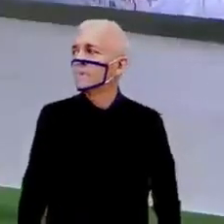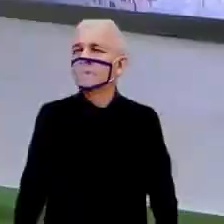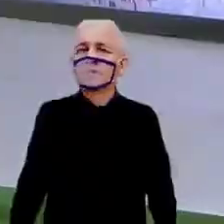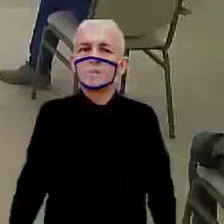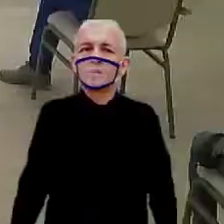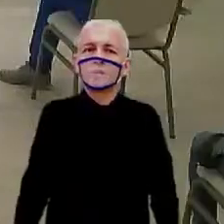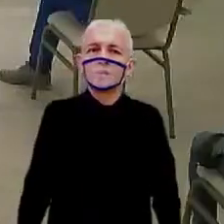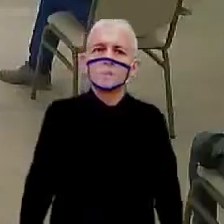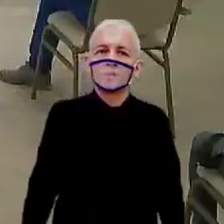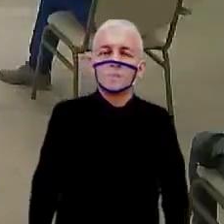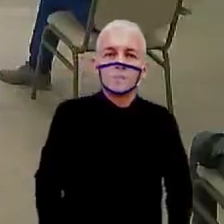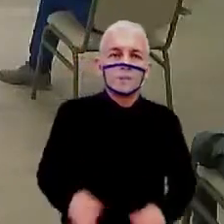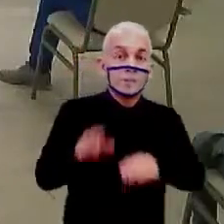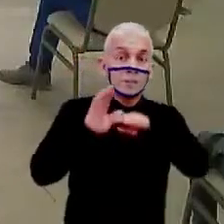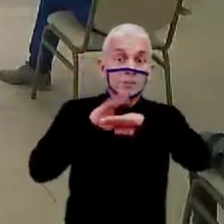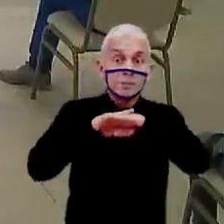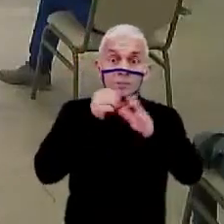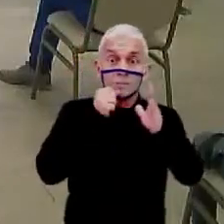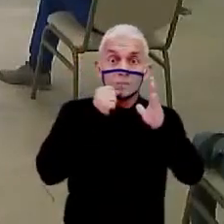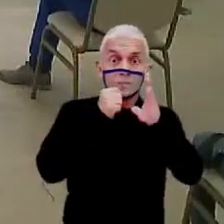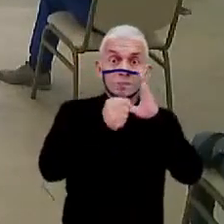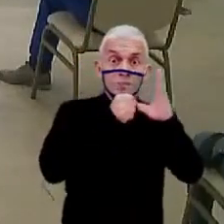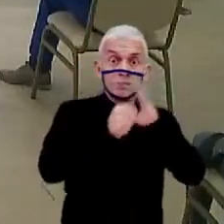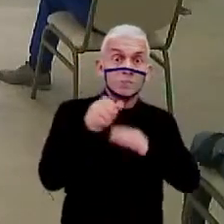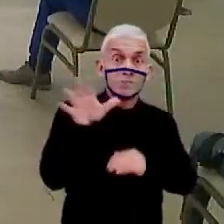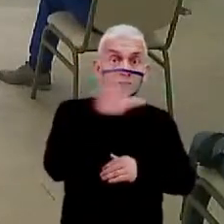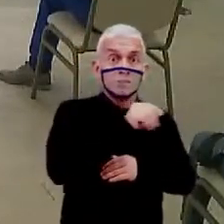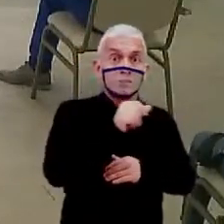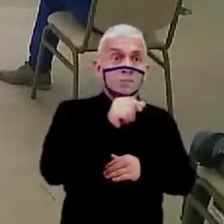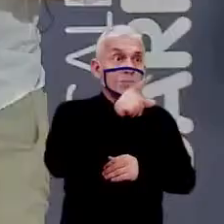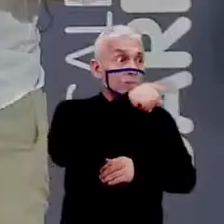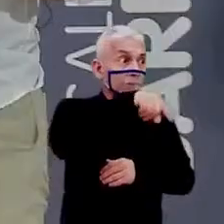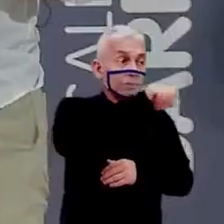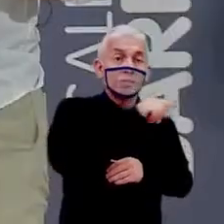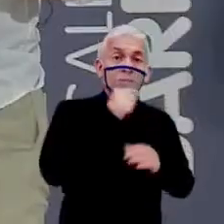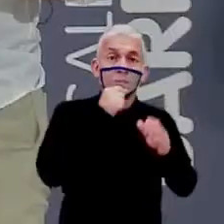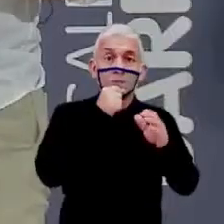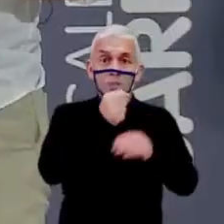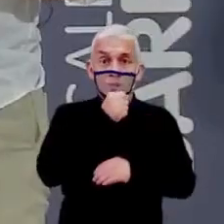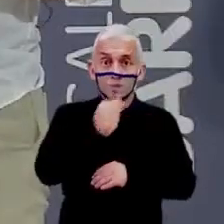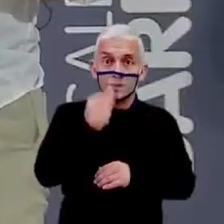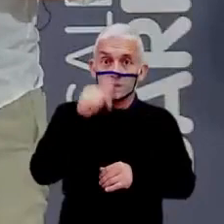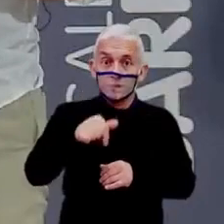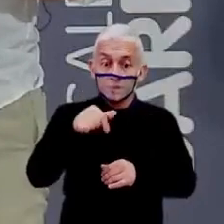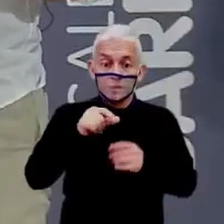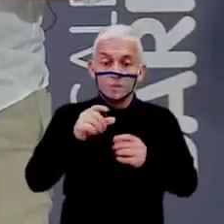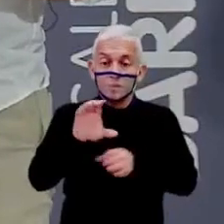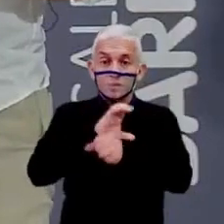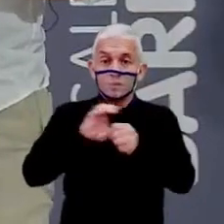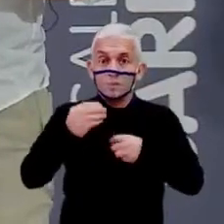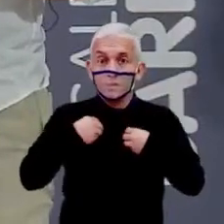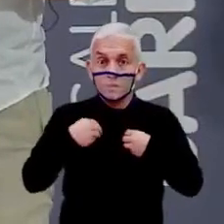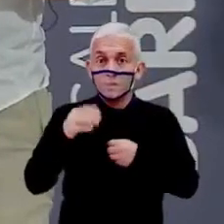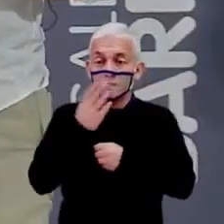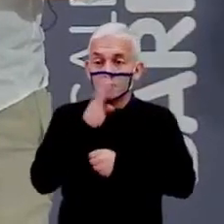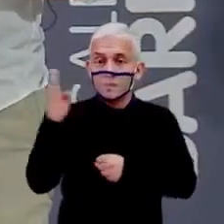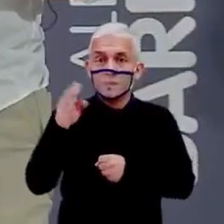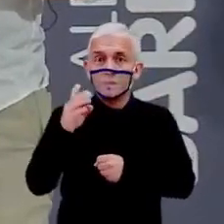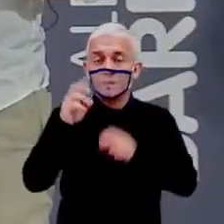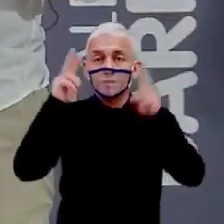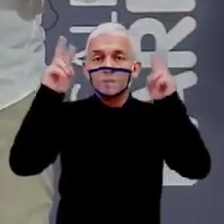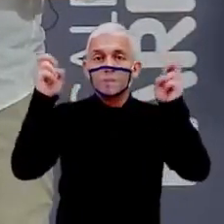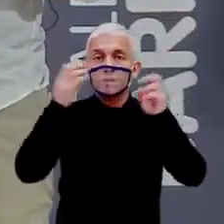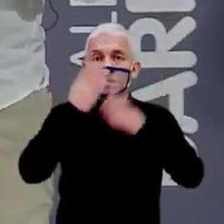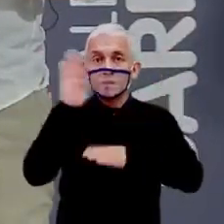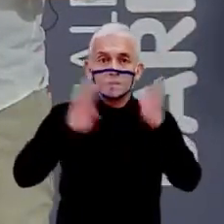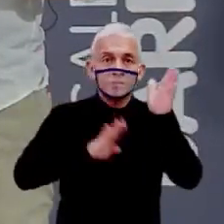está usted entregándole primicias exclusivas y chivas a los periodistas y también muy buenas noticias para lo que viene aquí en la ciudad de Barranquilla, porque como dice esta frase, Barranquilla